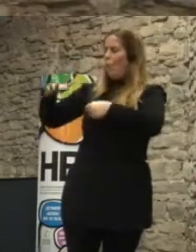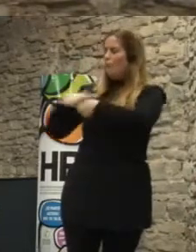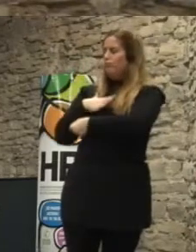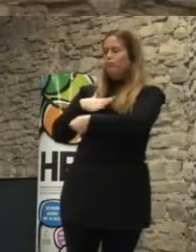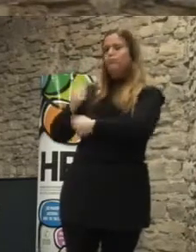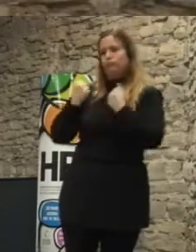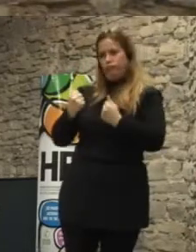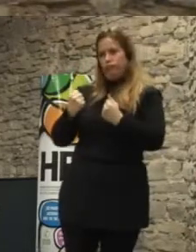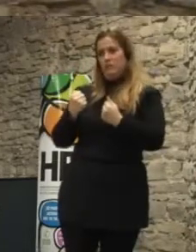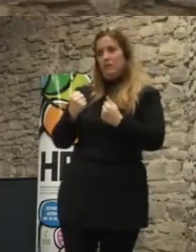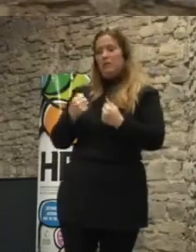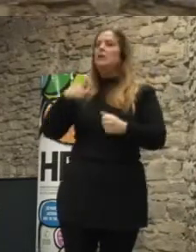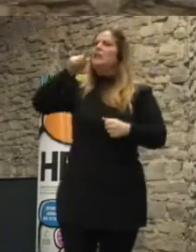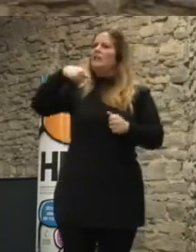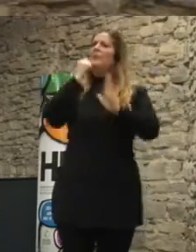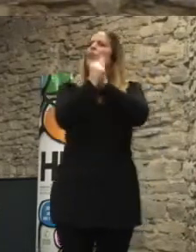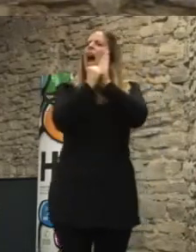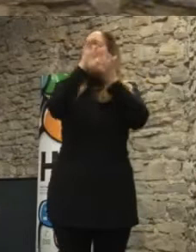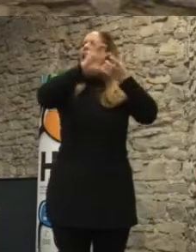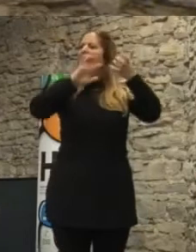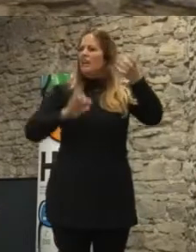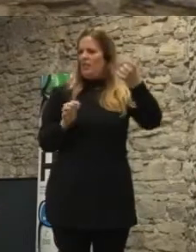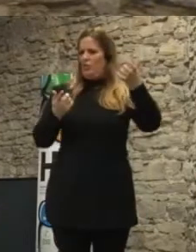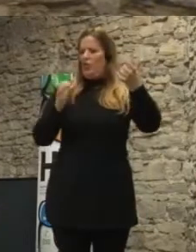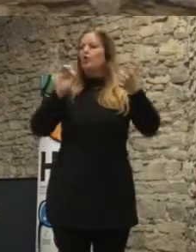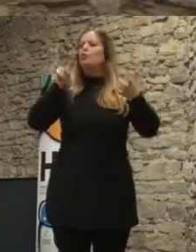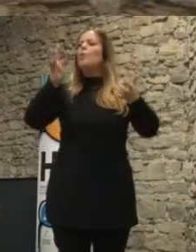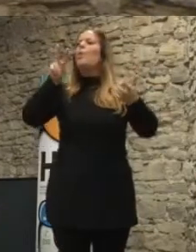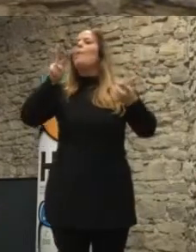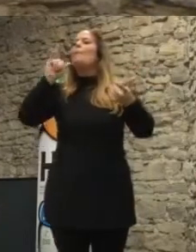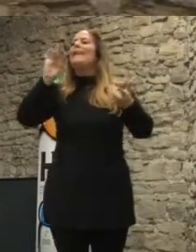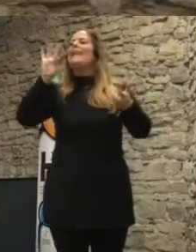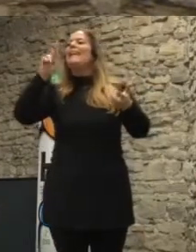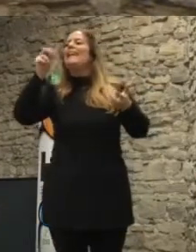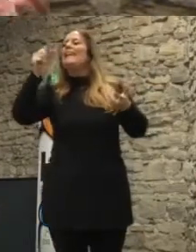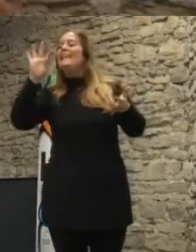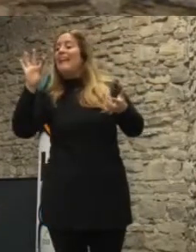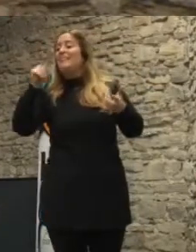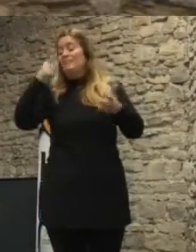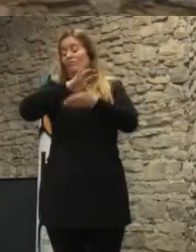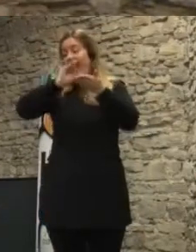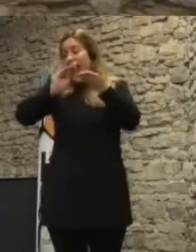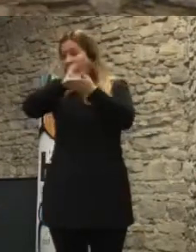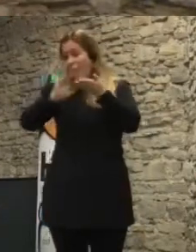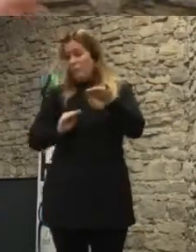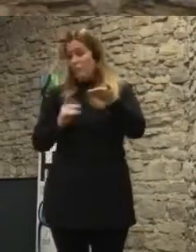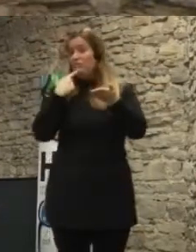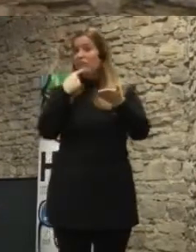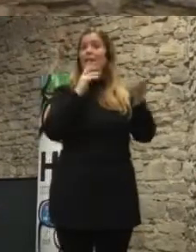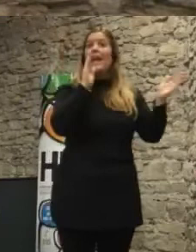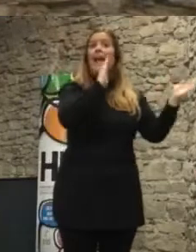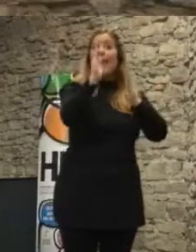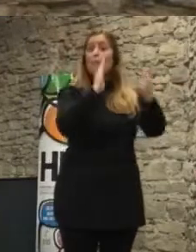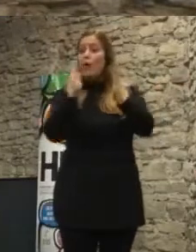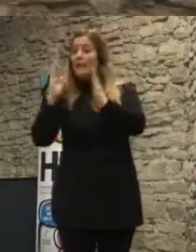alguna charla o ha estado por aquí, Subirats utiliza una expresión que dice, todas las épocas son épocas de cambio, pero ahora estamos en un cambio de